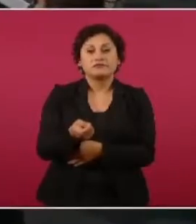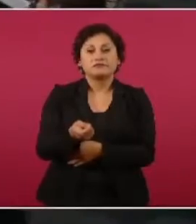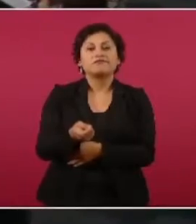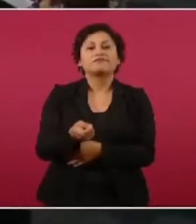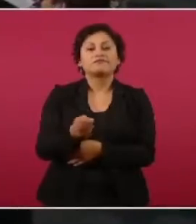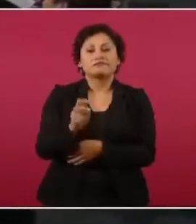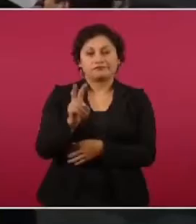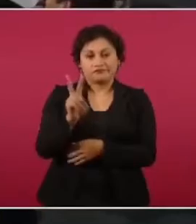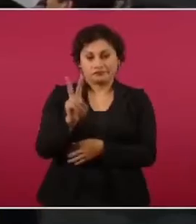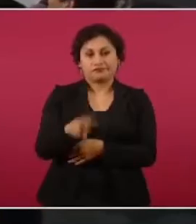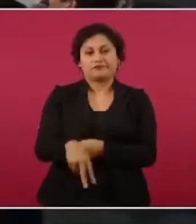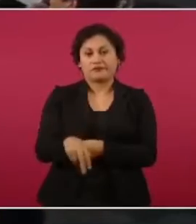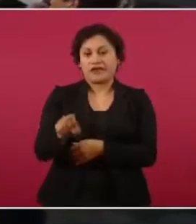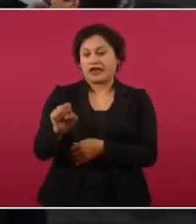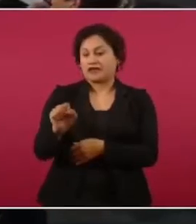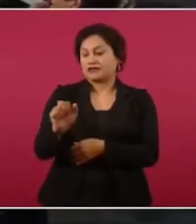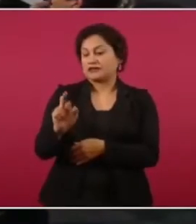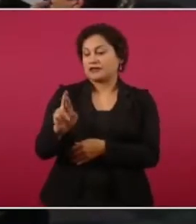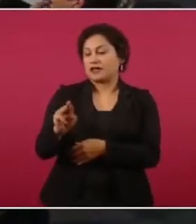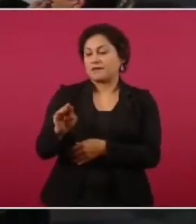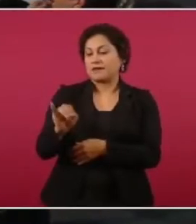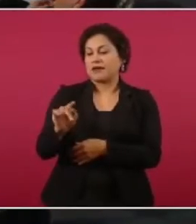Sarmiento, pero no solo él, otros,